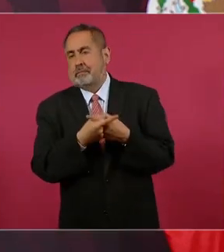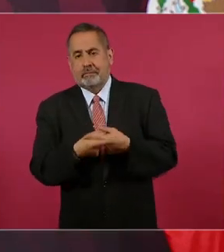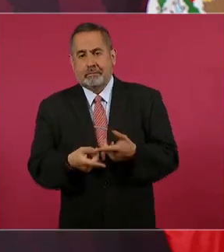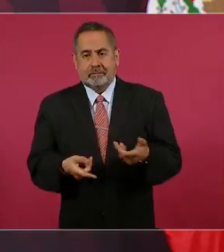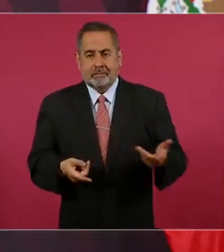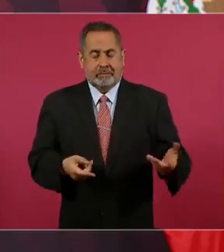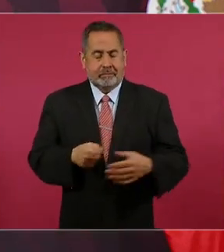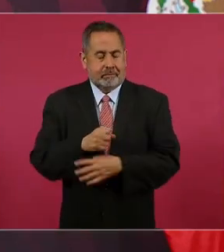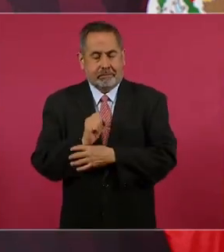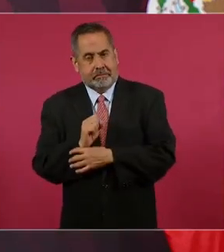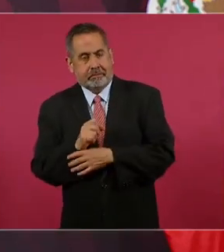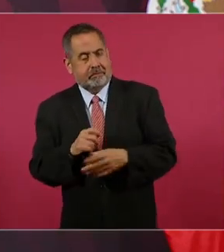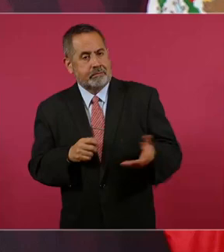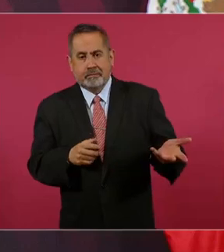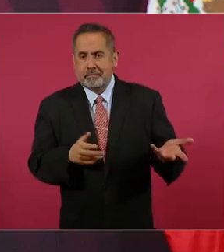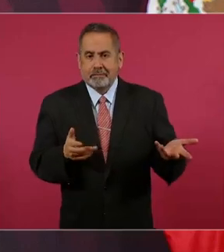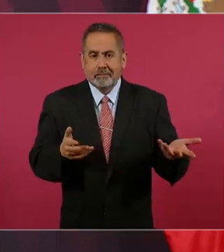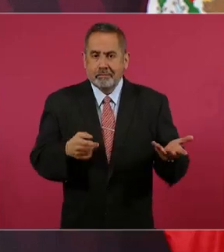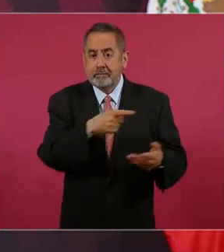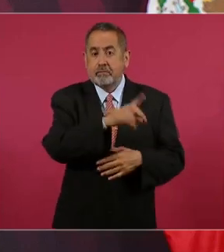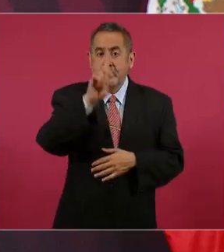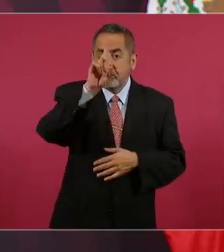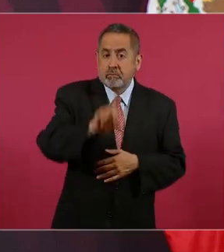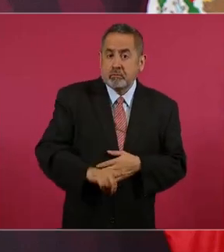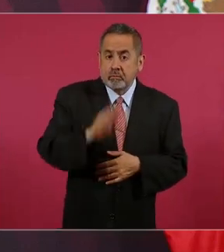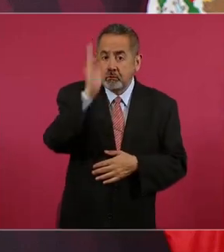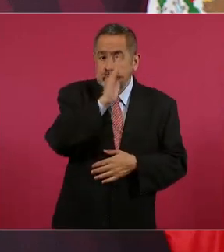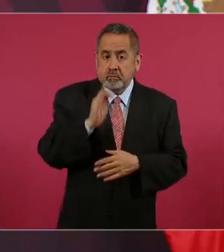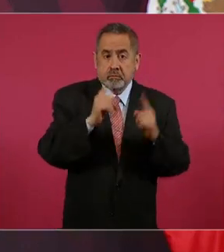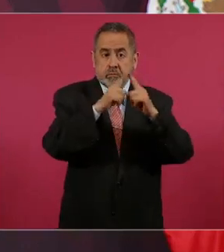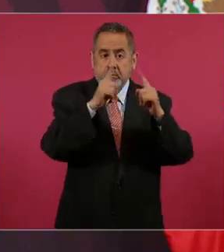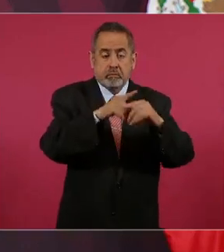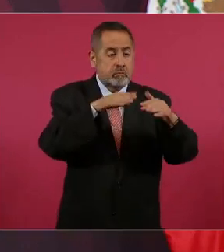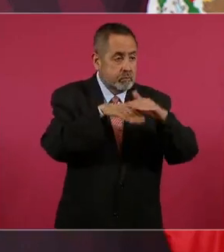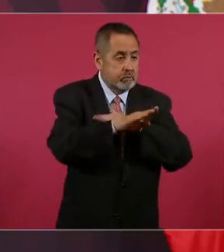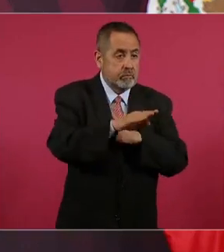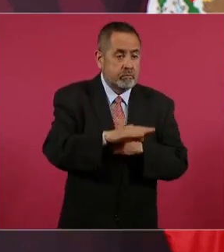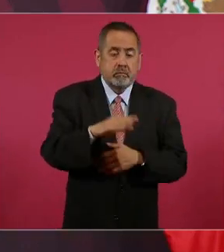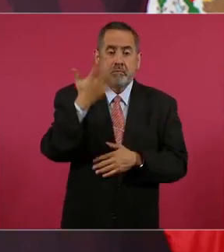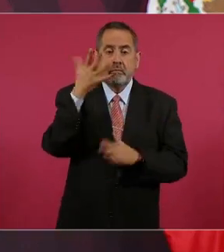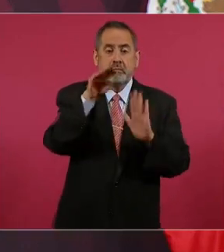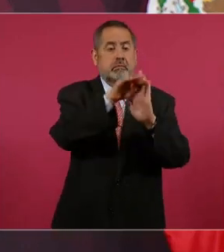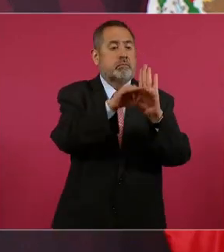no dejan de ir a misa los domingos y olvidan los mandamientos